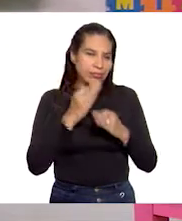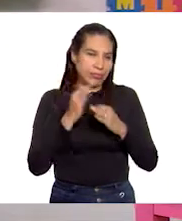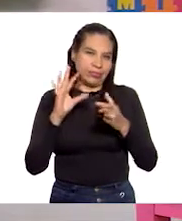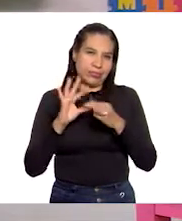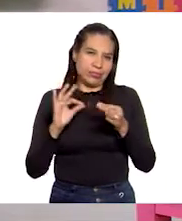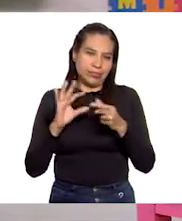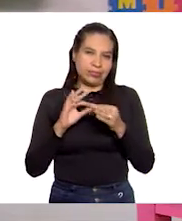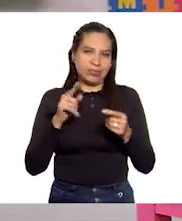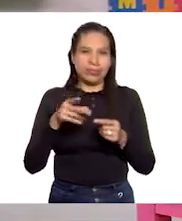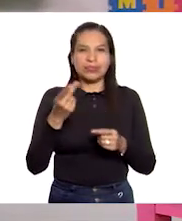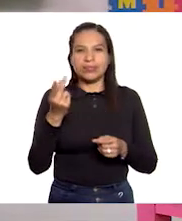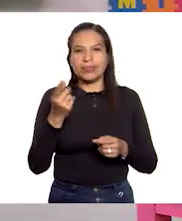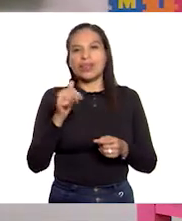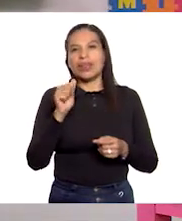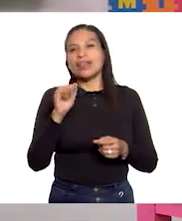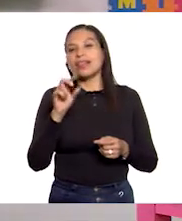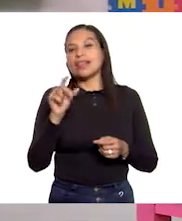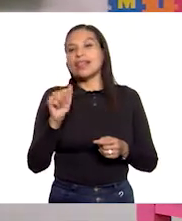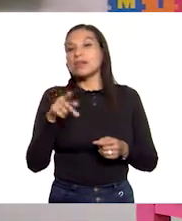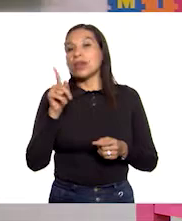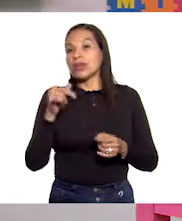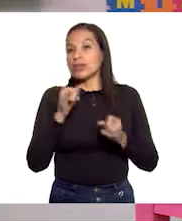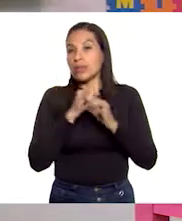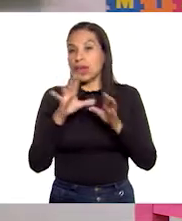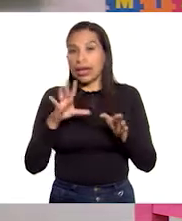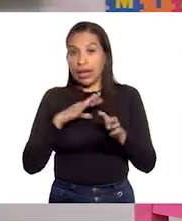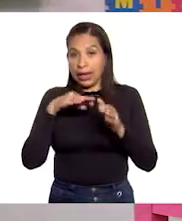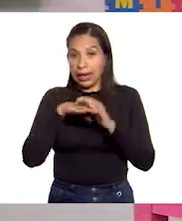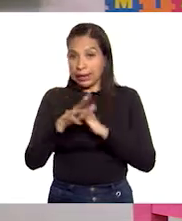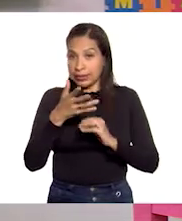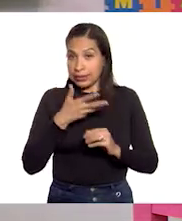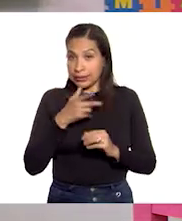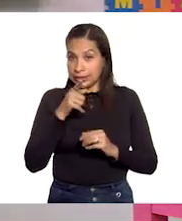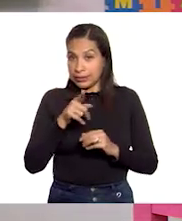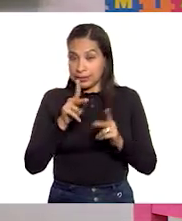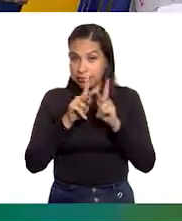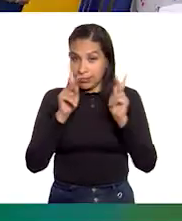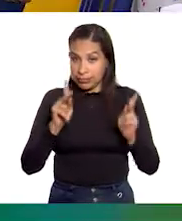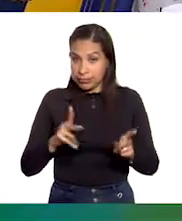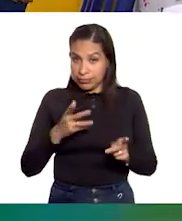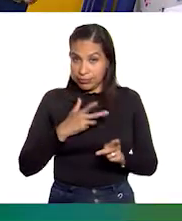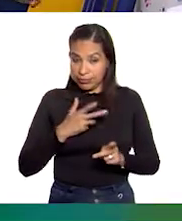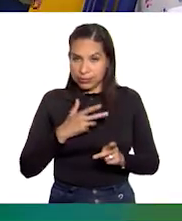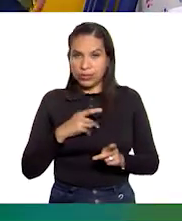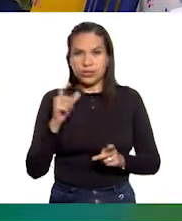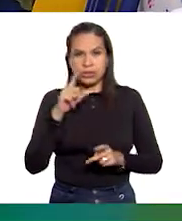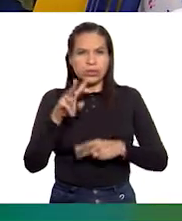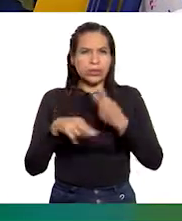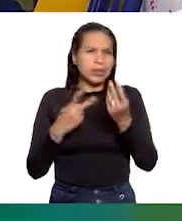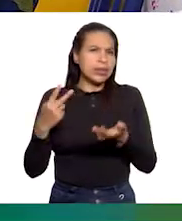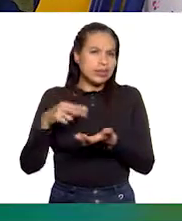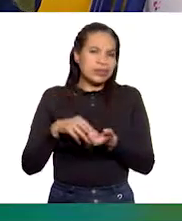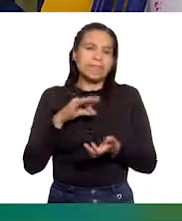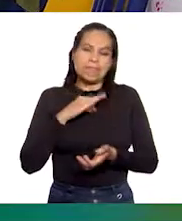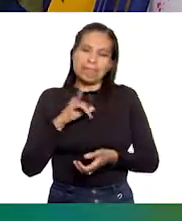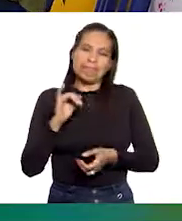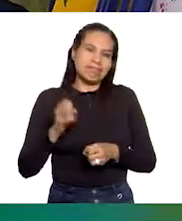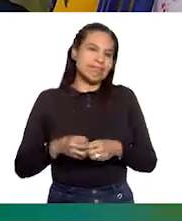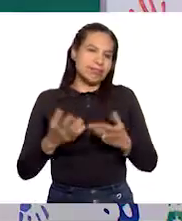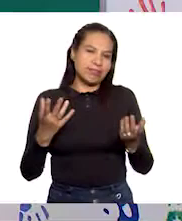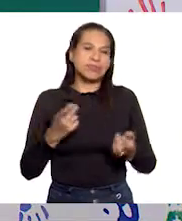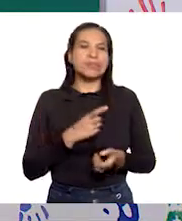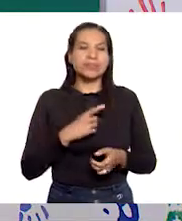contó la perrita Aida, pero esa información también la podemos encontrar en nuestro recorrido. Cuando vayan ahí, por supuesto que sí.